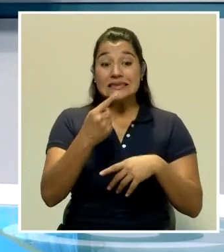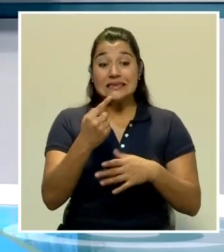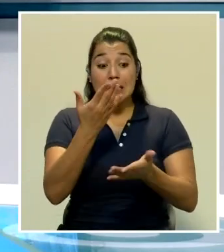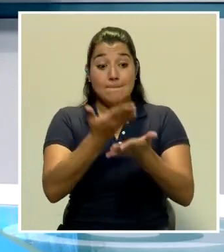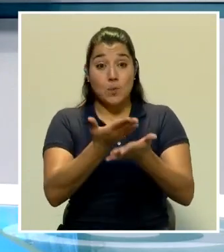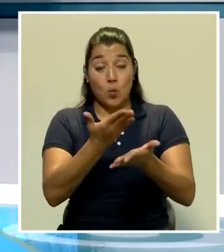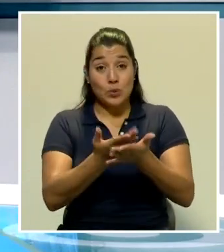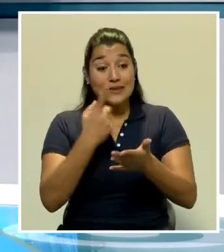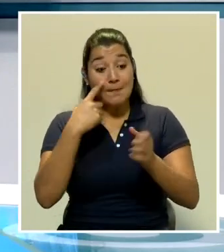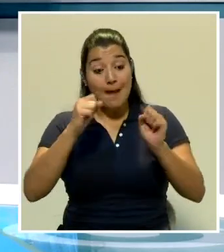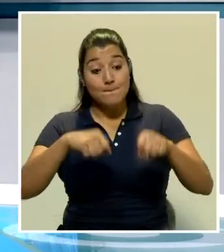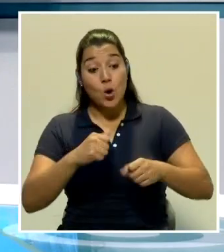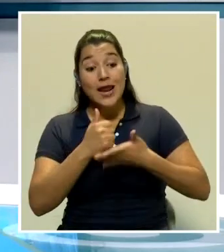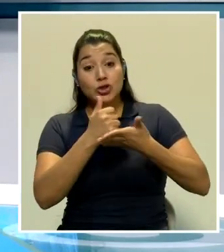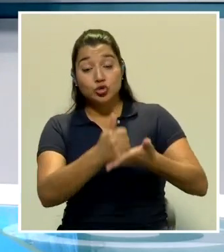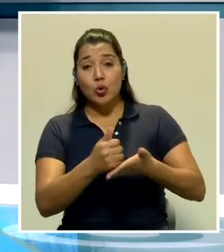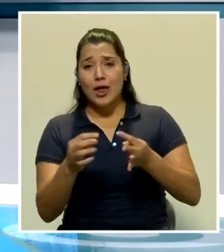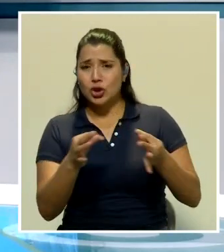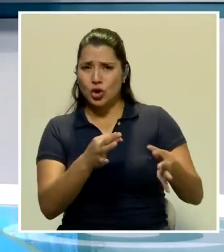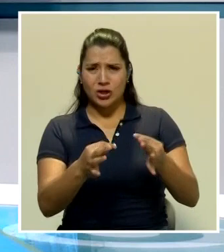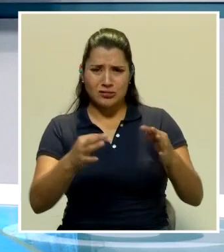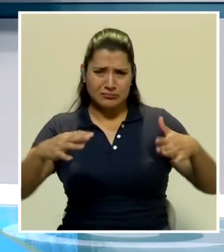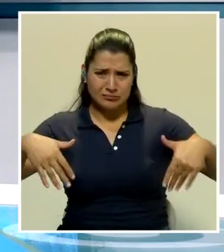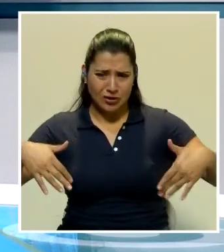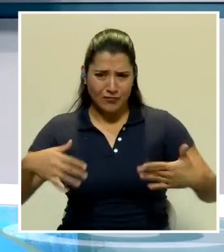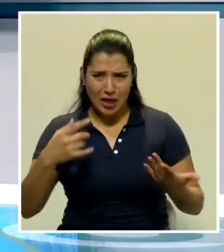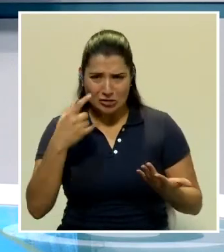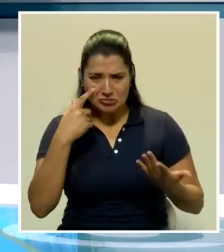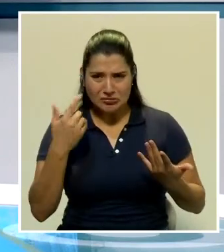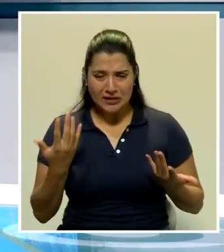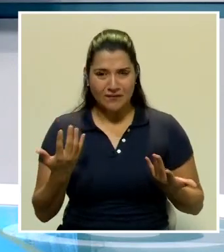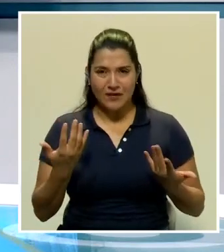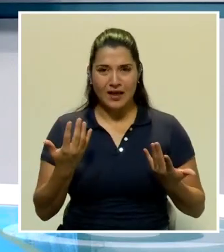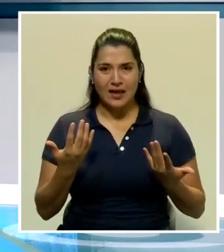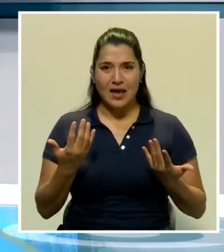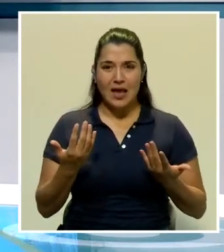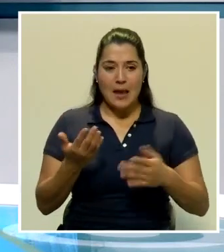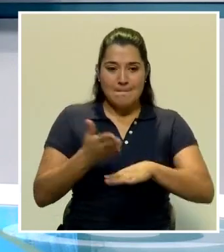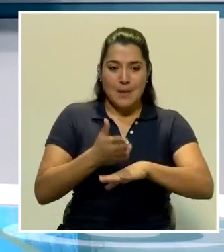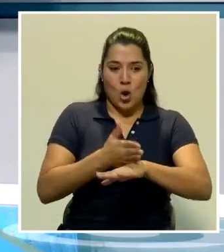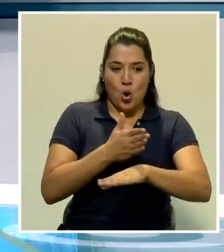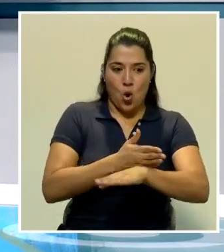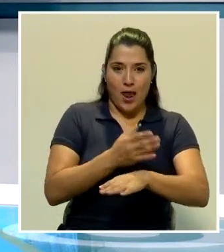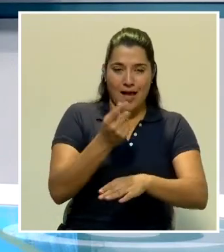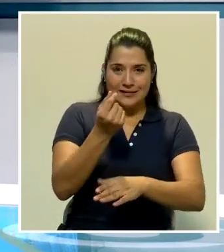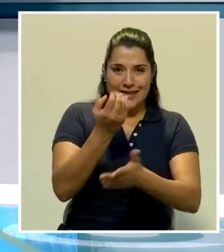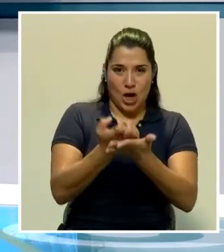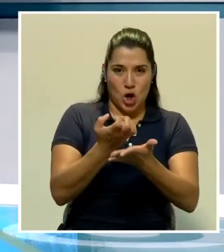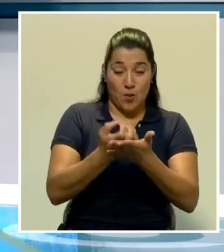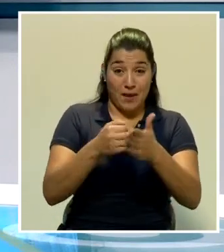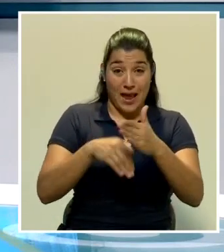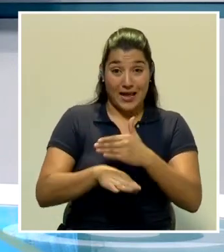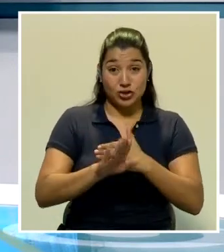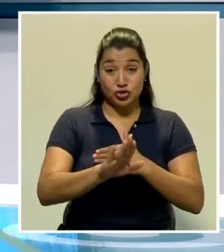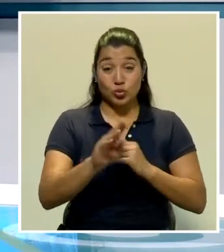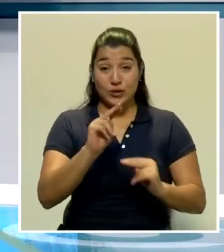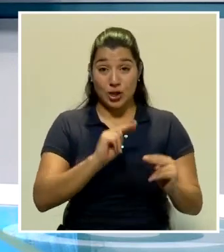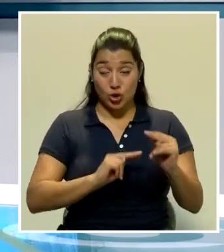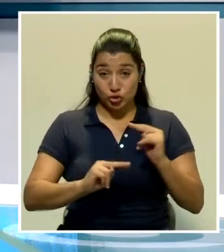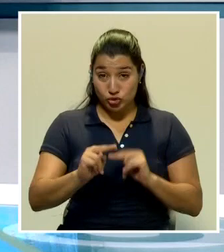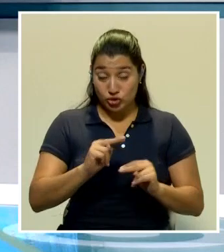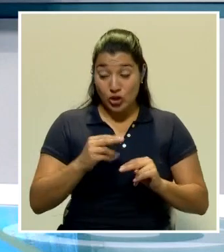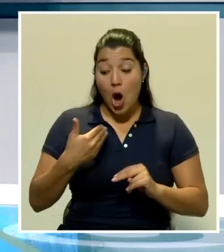al sector turismo no se ven reflejadas en el incremento de sus negocios. Aseguran que cuando sus